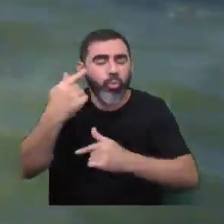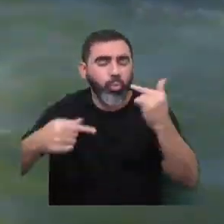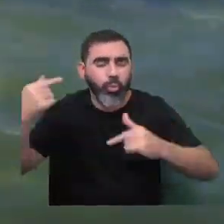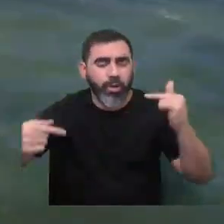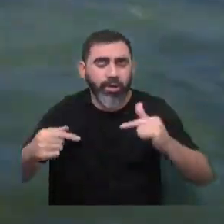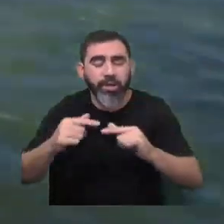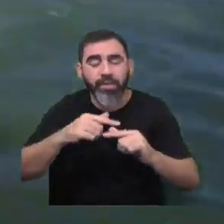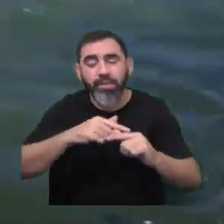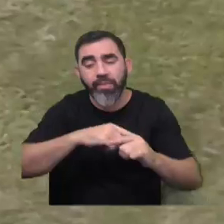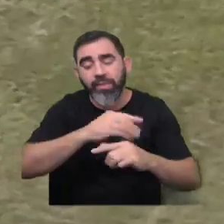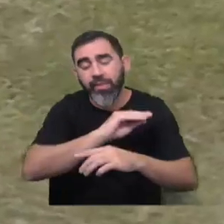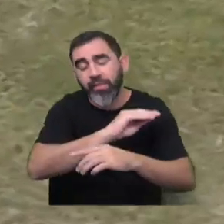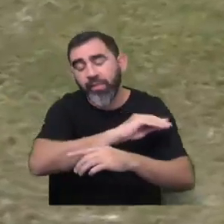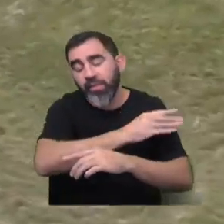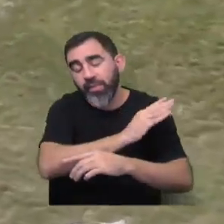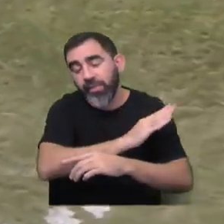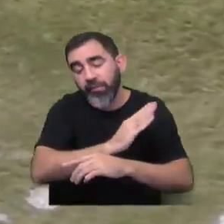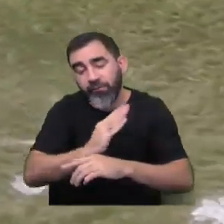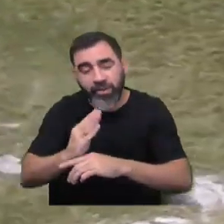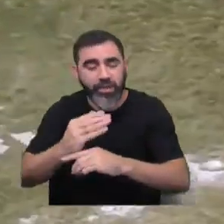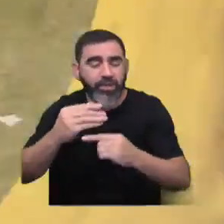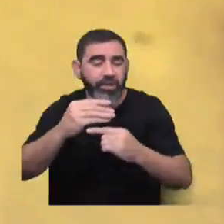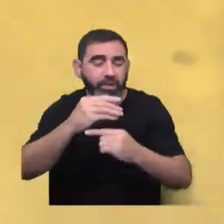de delfines, orcas y tortugas marinas.